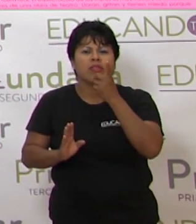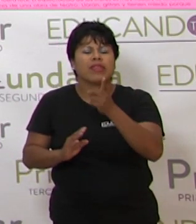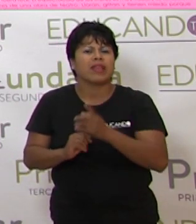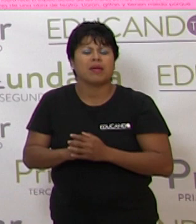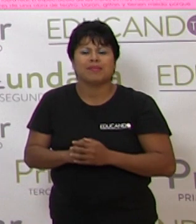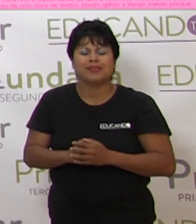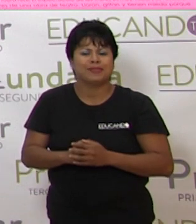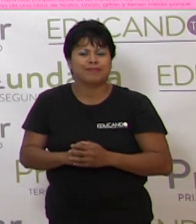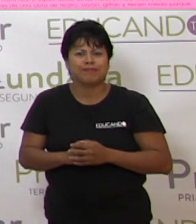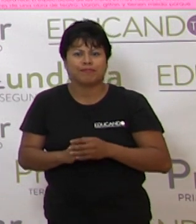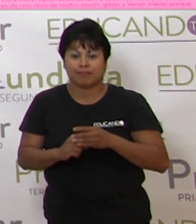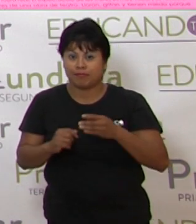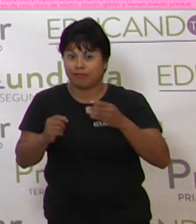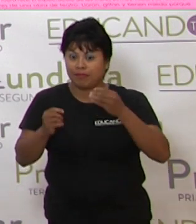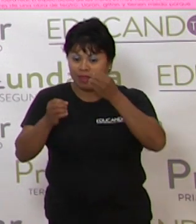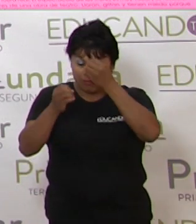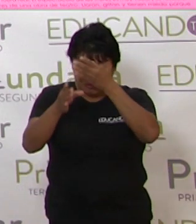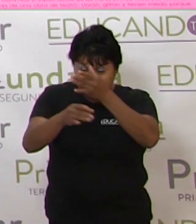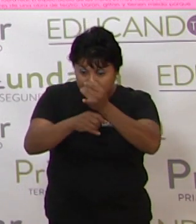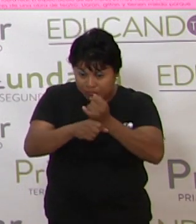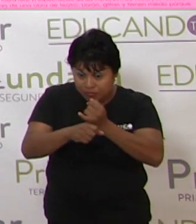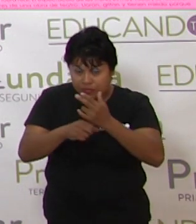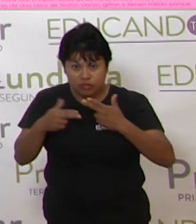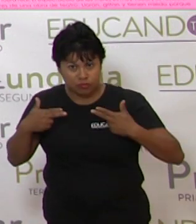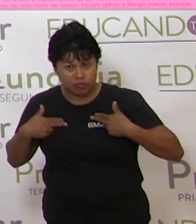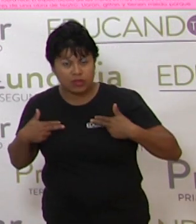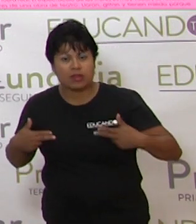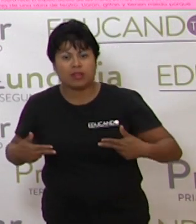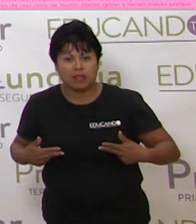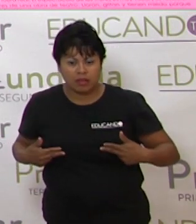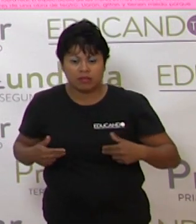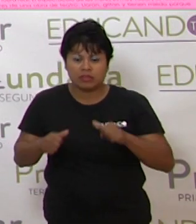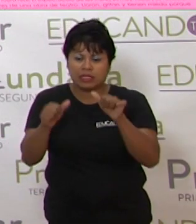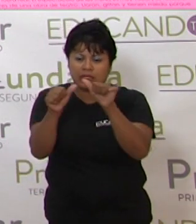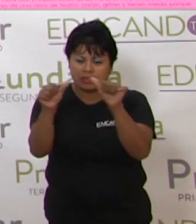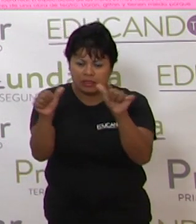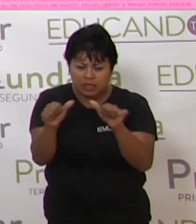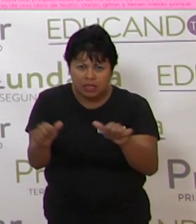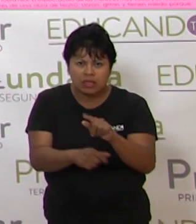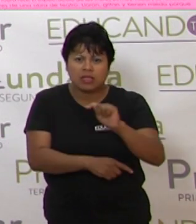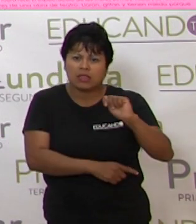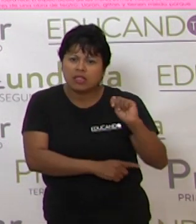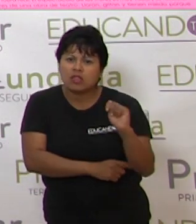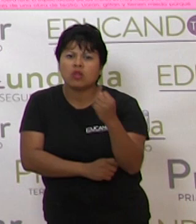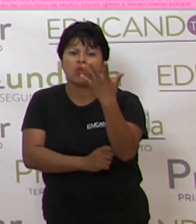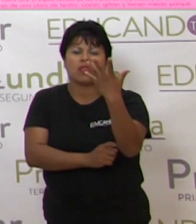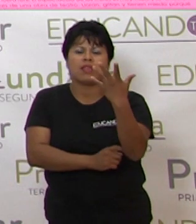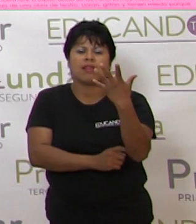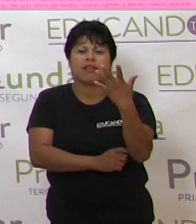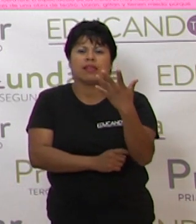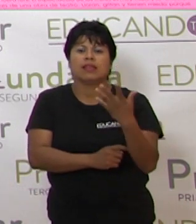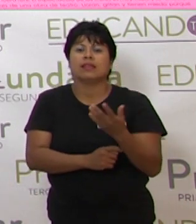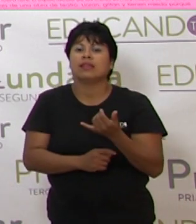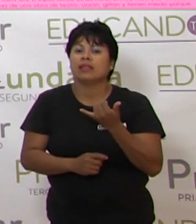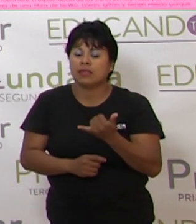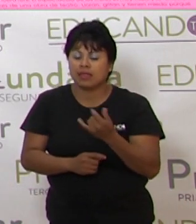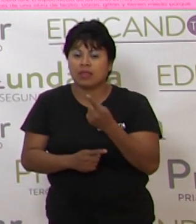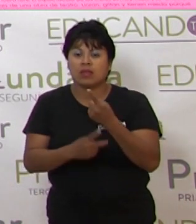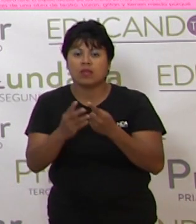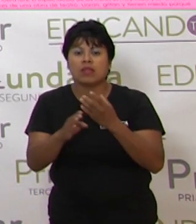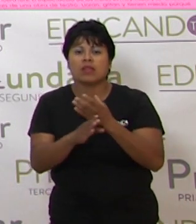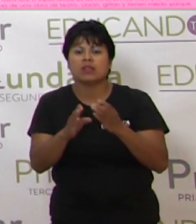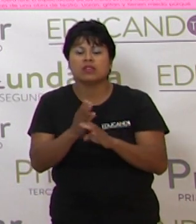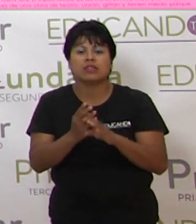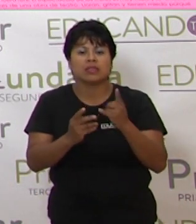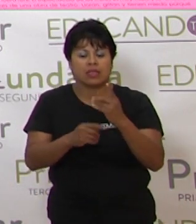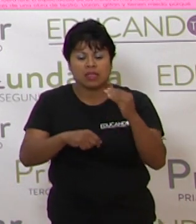la ciencia, las humanidades, las artes, la tecnología. Y una de las cosas que se inventan